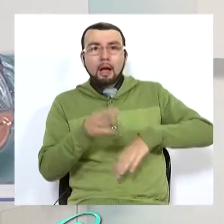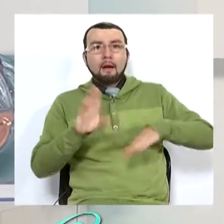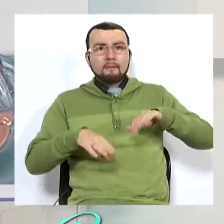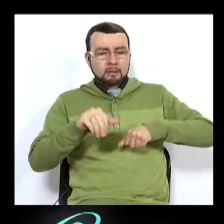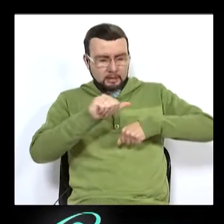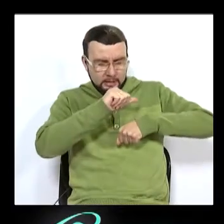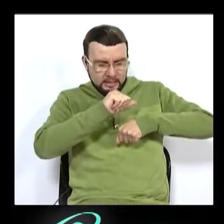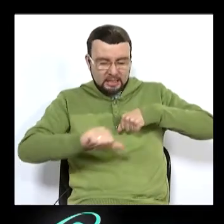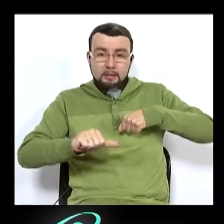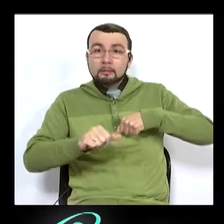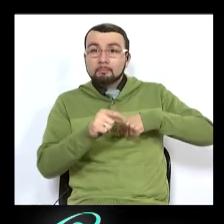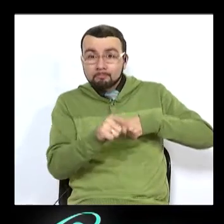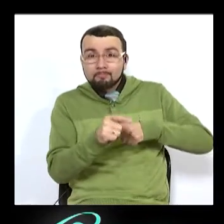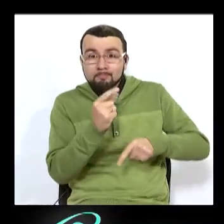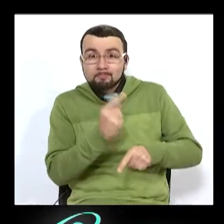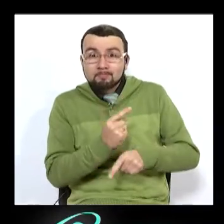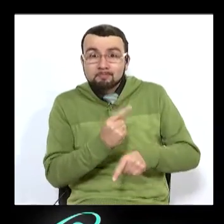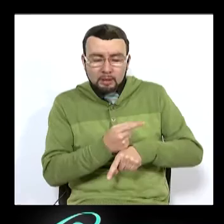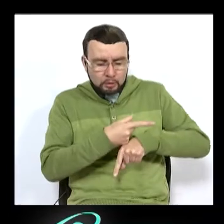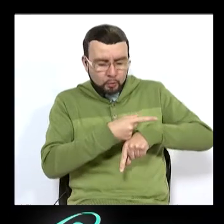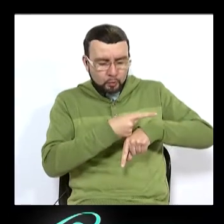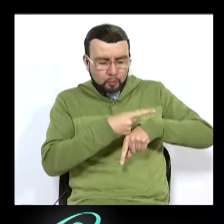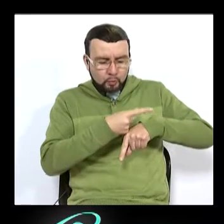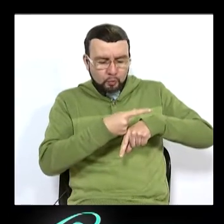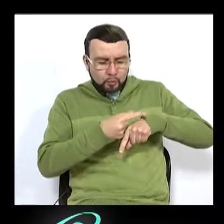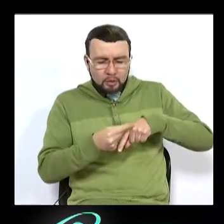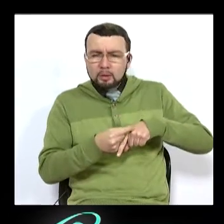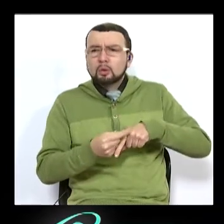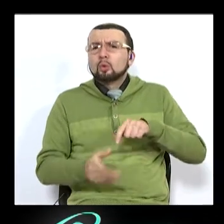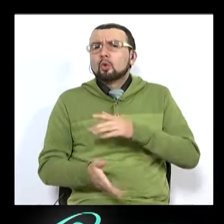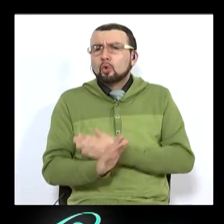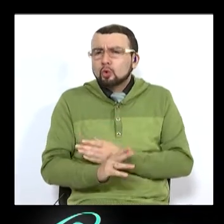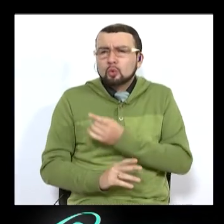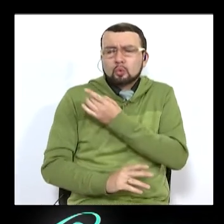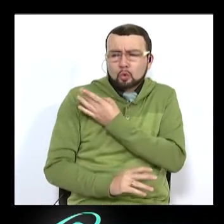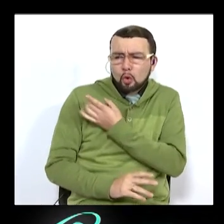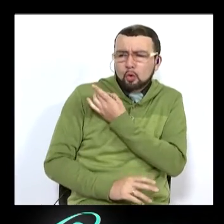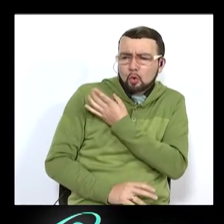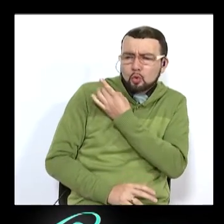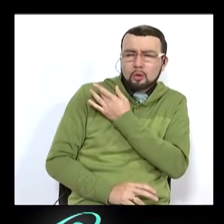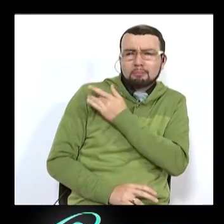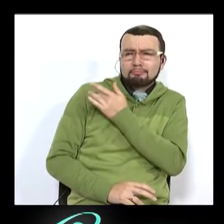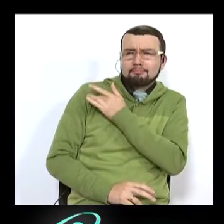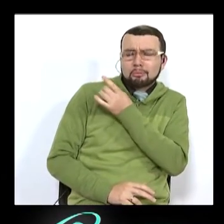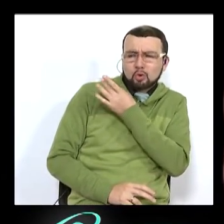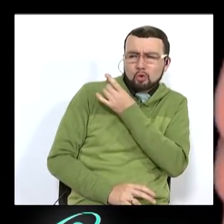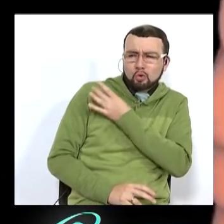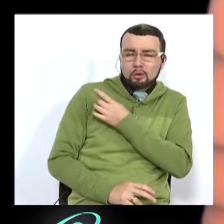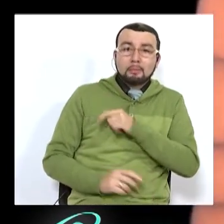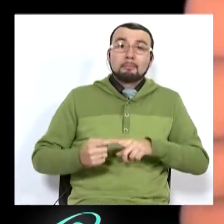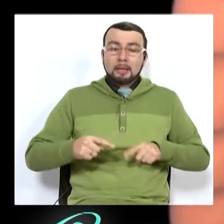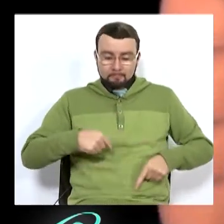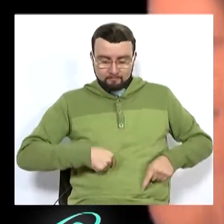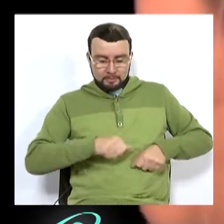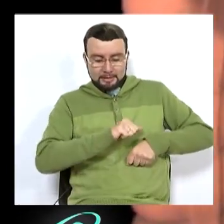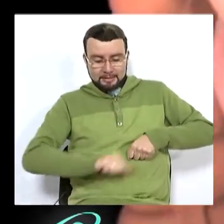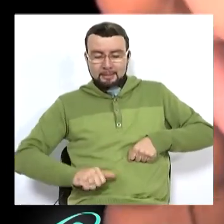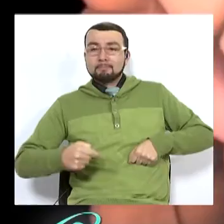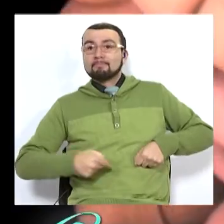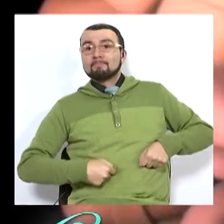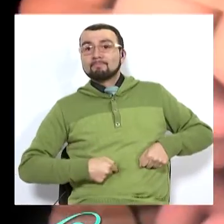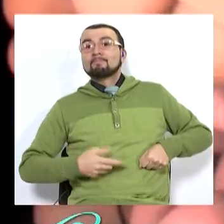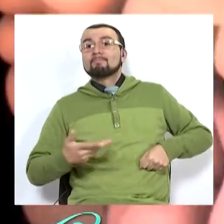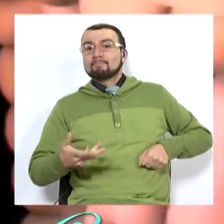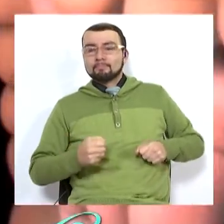que producen las cicatrices, que sigue doliendo hombro a pesar de haber tenido la cirugía. ¿Y el